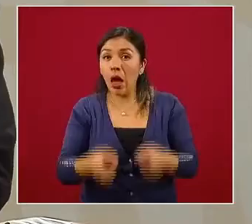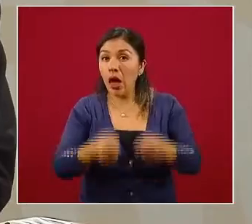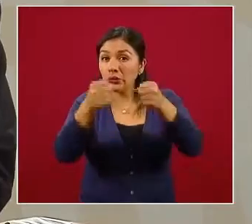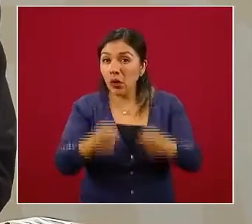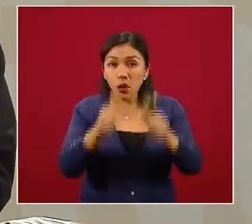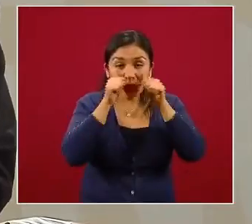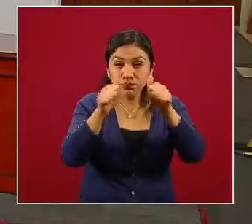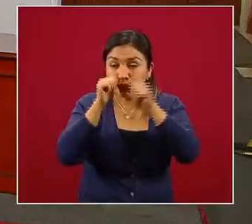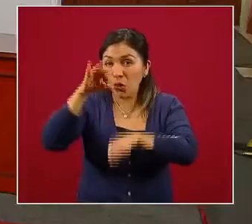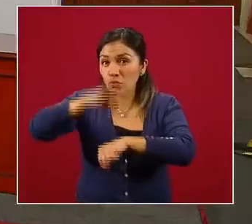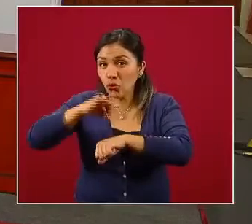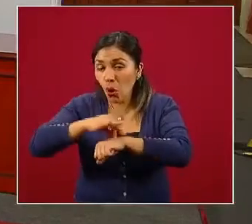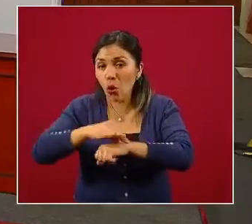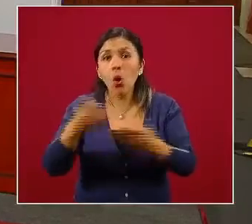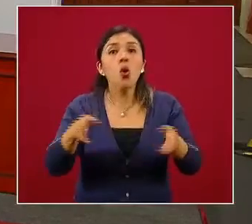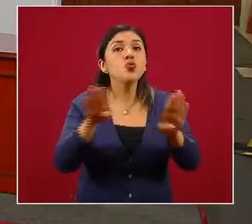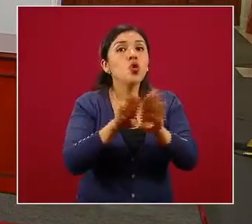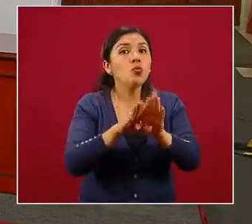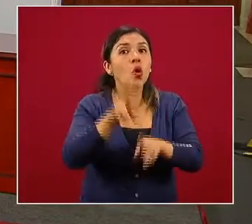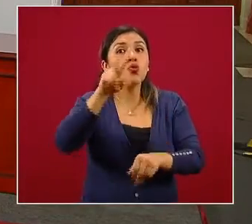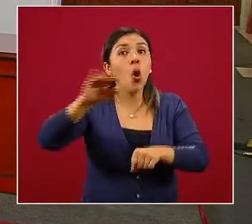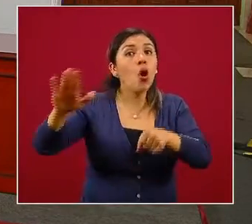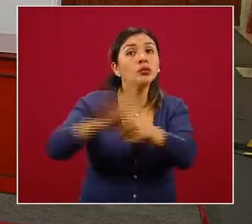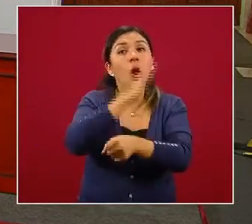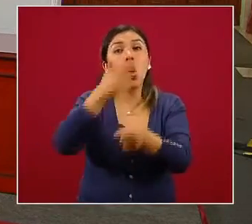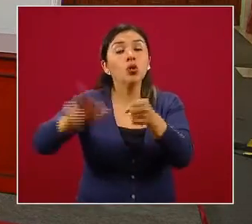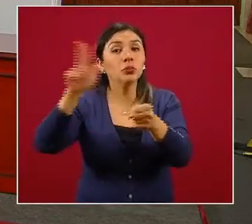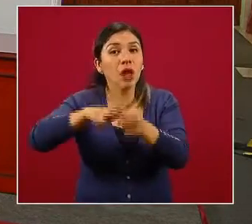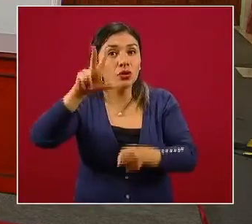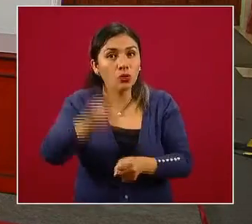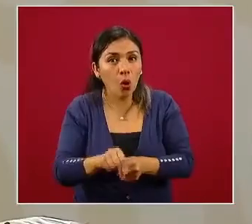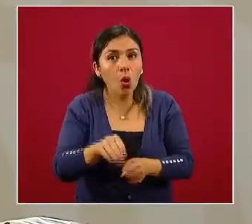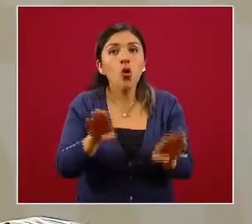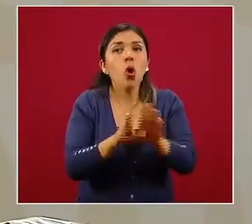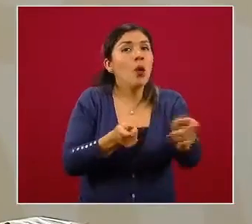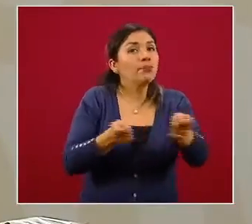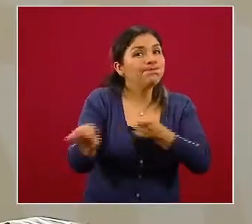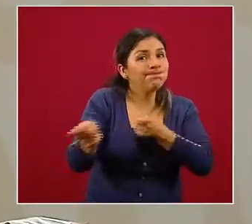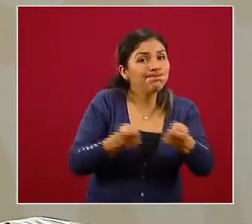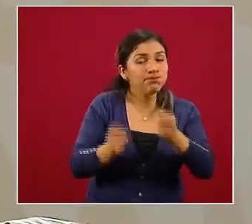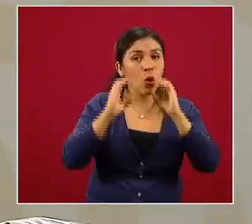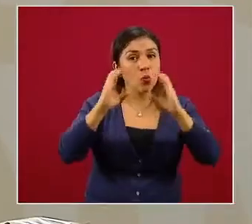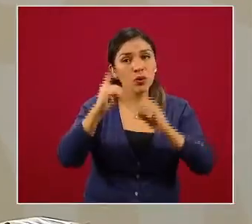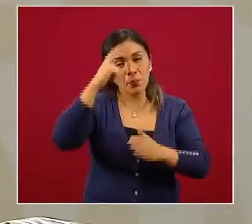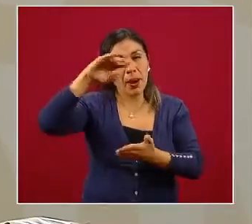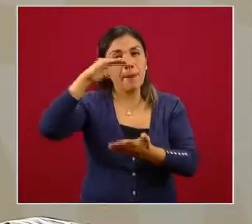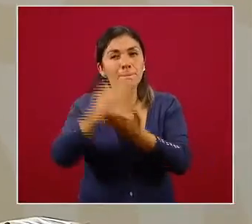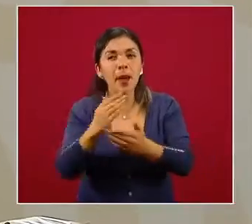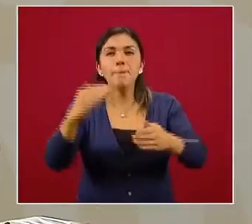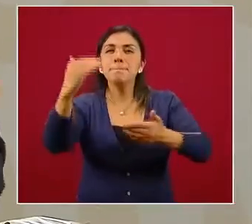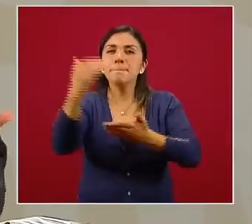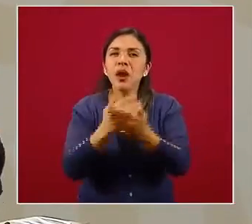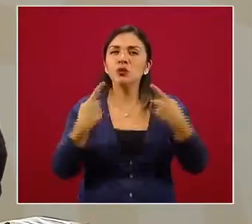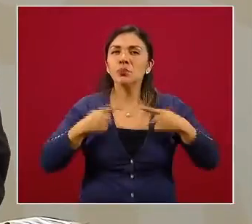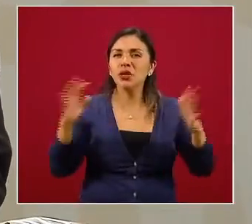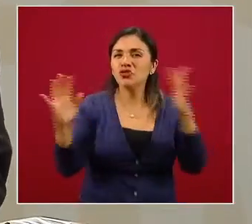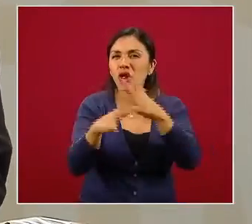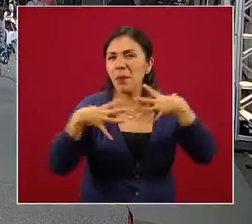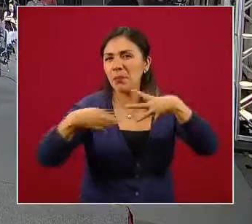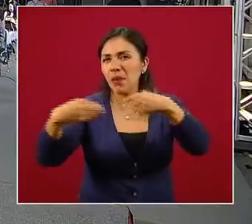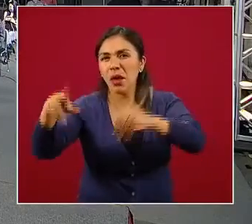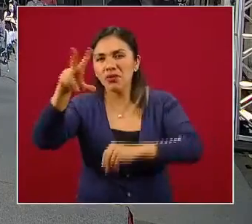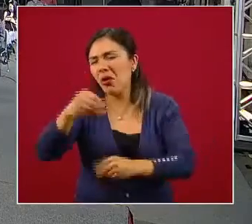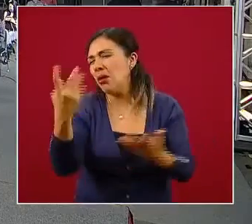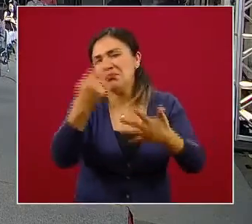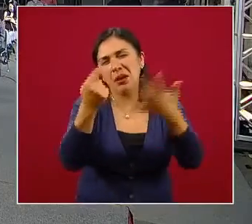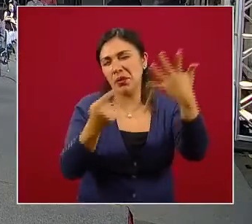atención médica, cómo se garantiza que no se saturen los hospitales, las medidas de mitigación comunitaria, etcétera, etcétera,